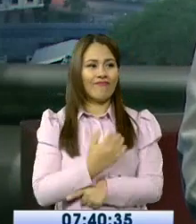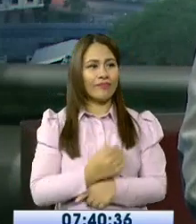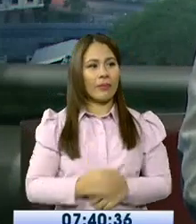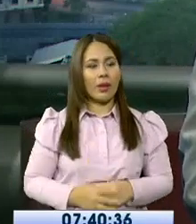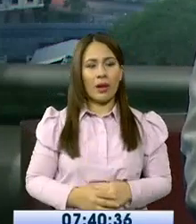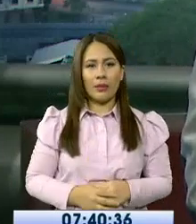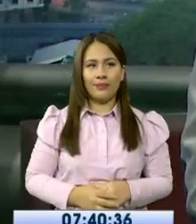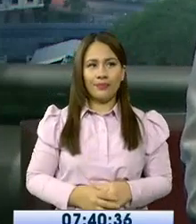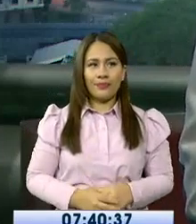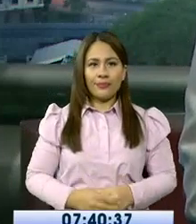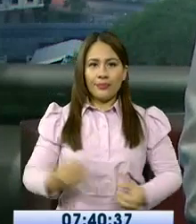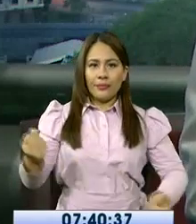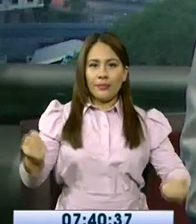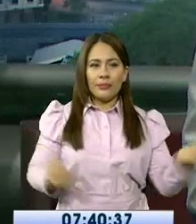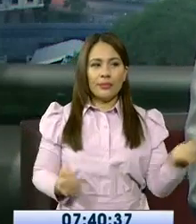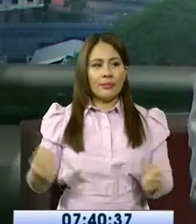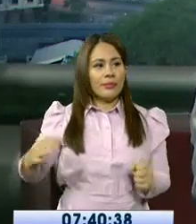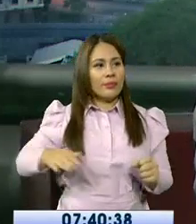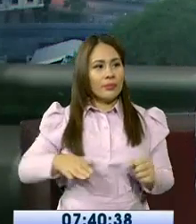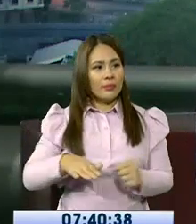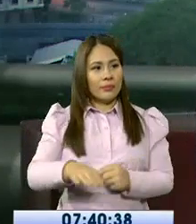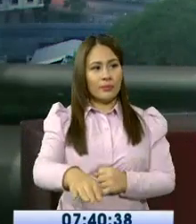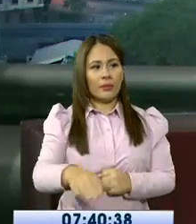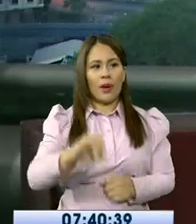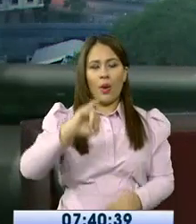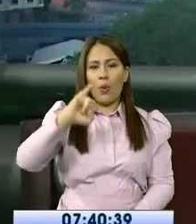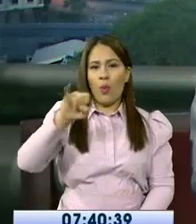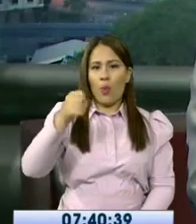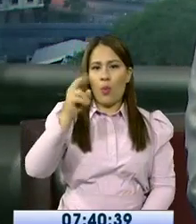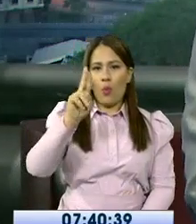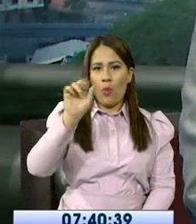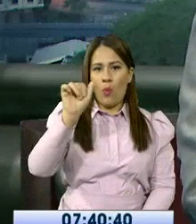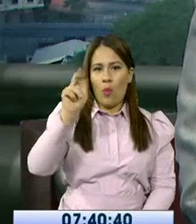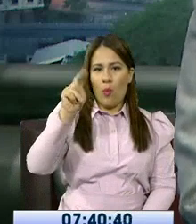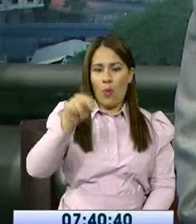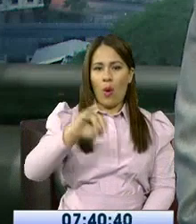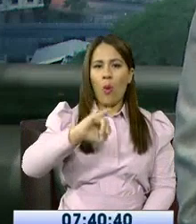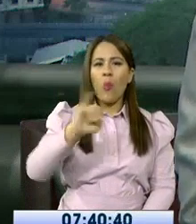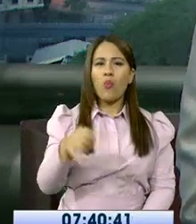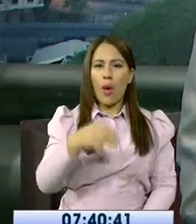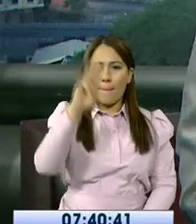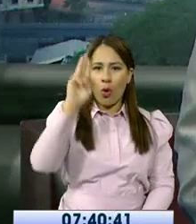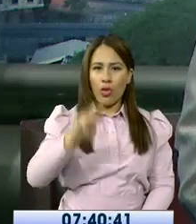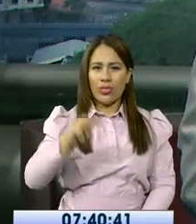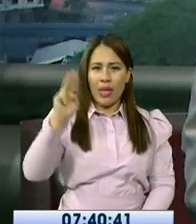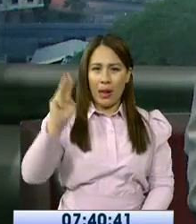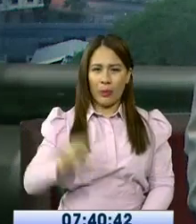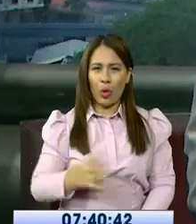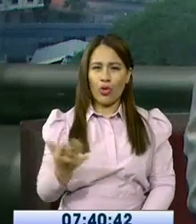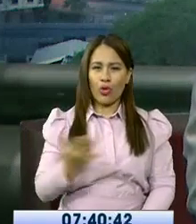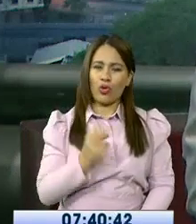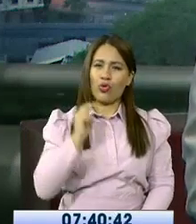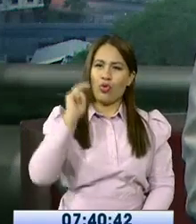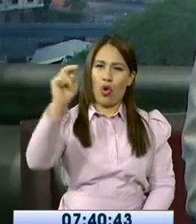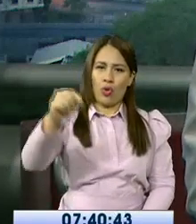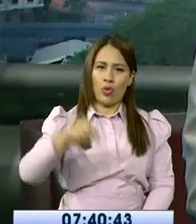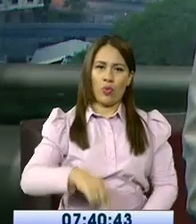pesado, en la vía de acceso a la cooperativa Juan Montalvo. Esto está ubicado al noroeste de Guayaquil. El presunto causante del